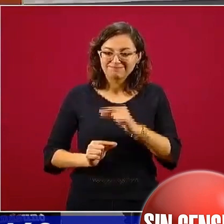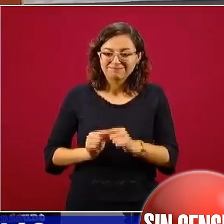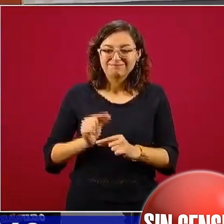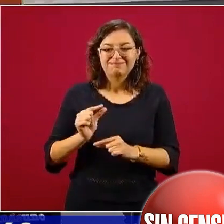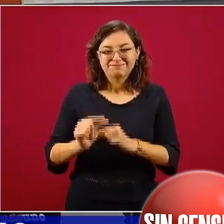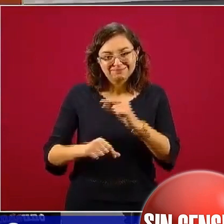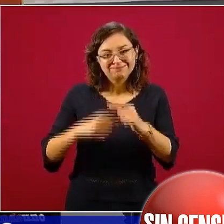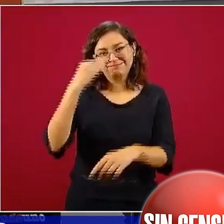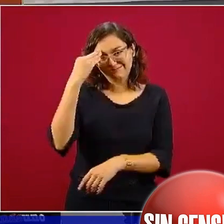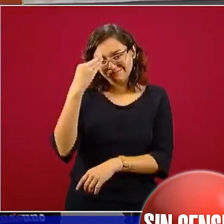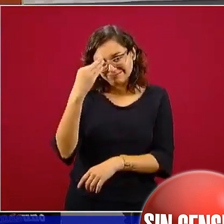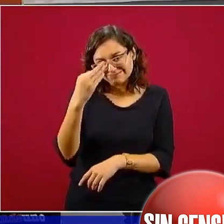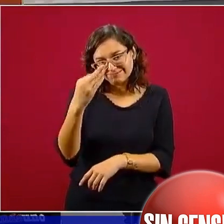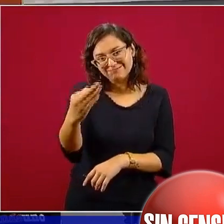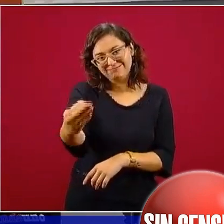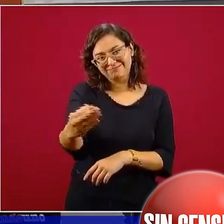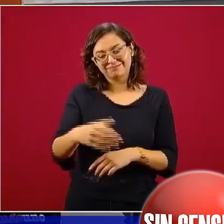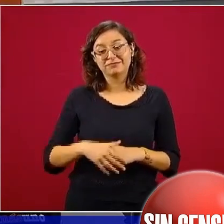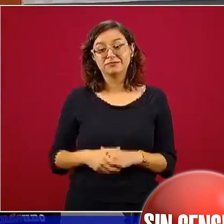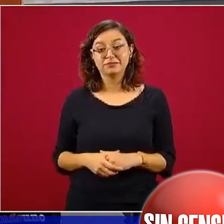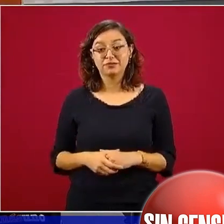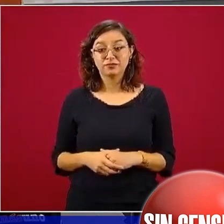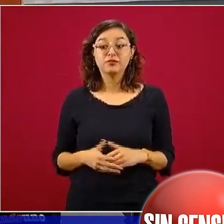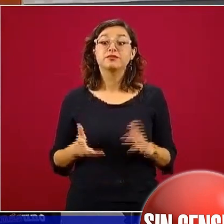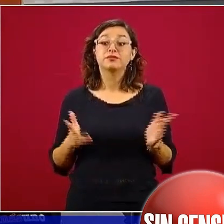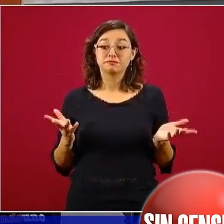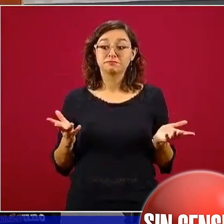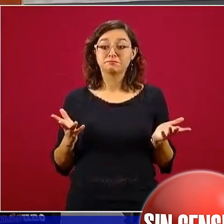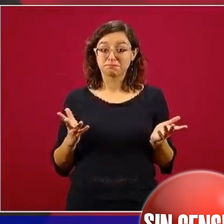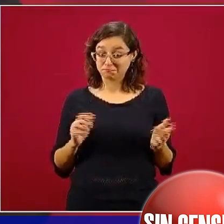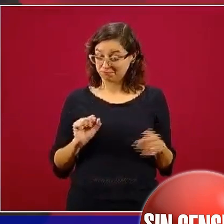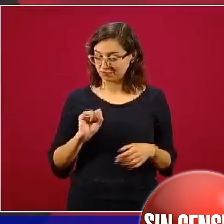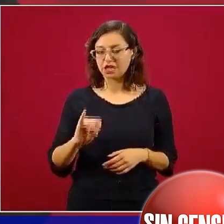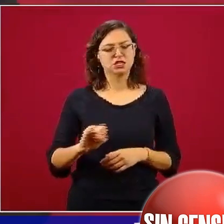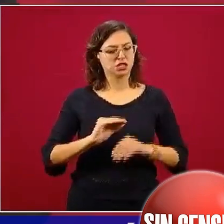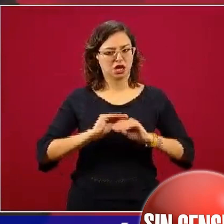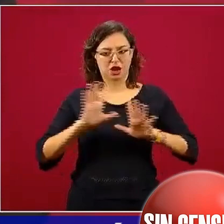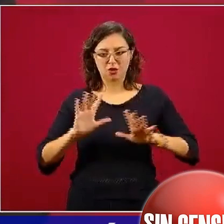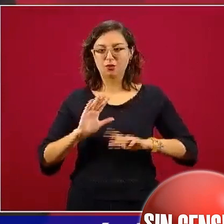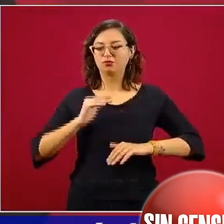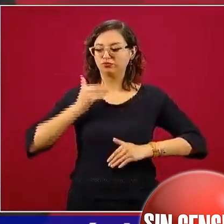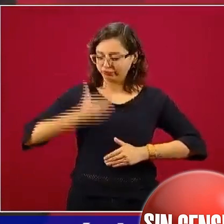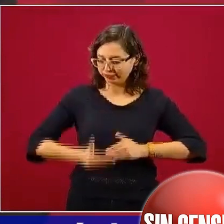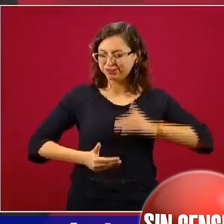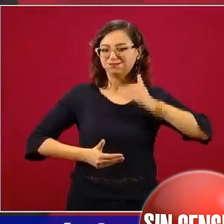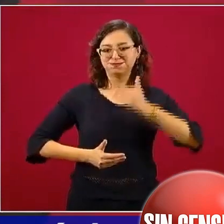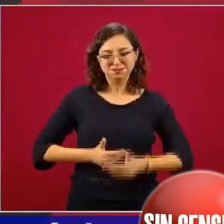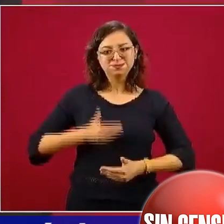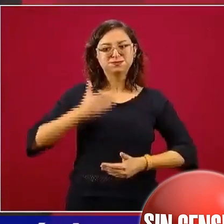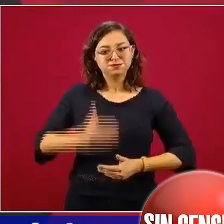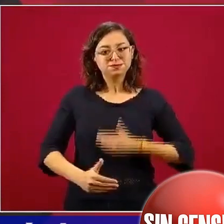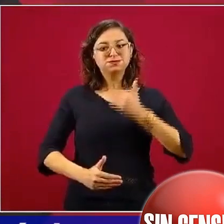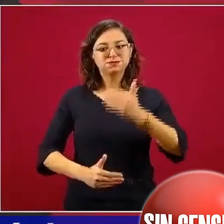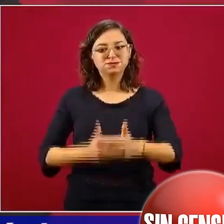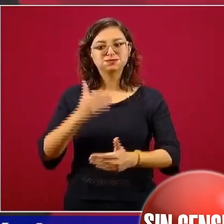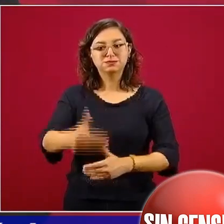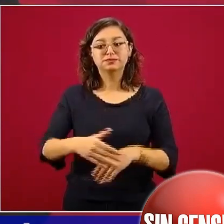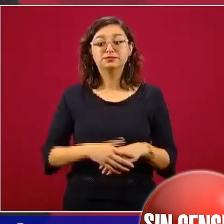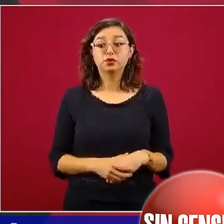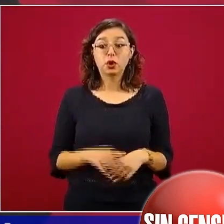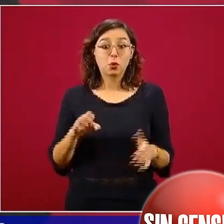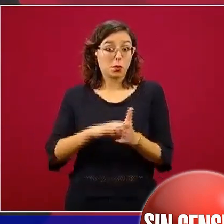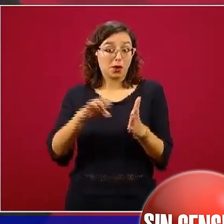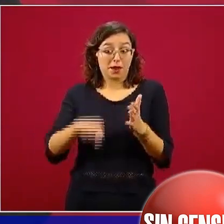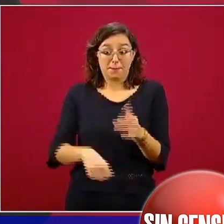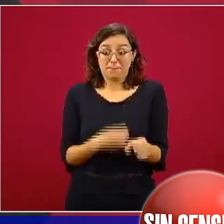lleva tiempo. Eso sí, se va avanzando, como ahora que